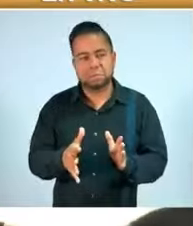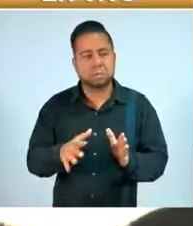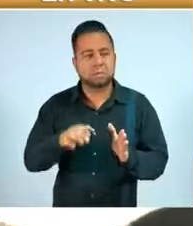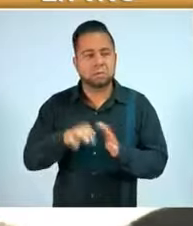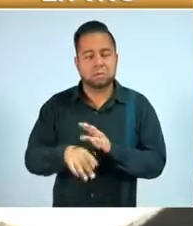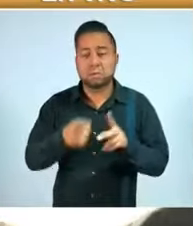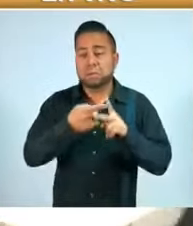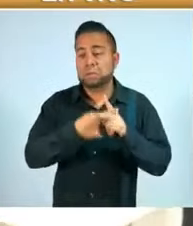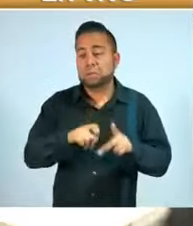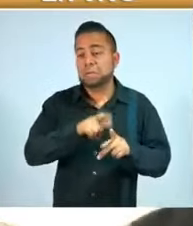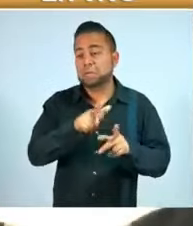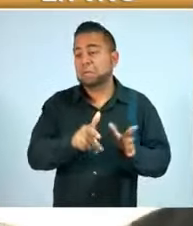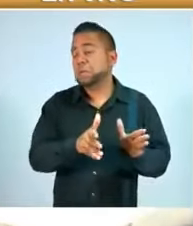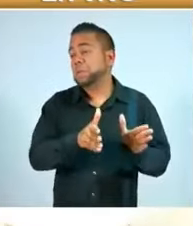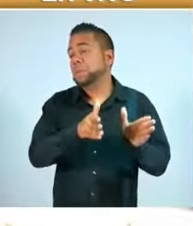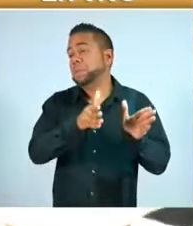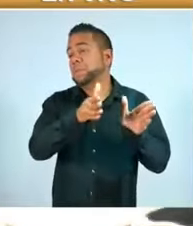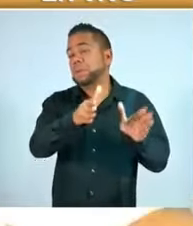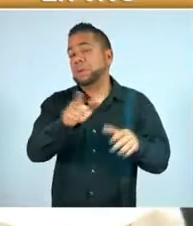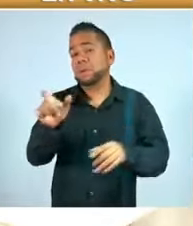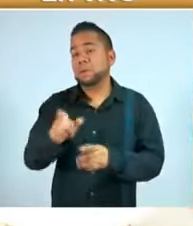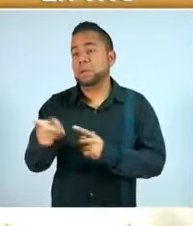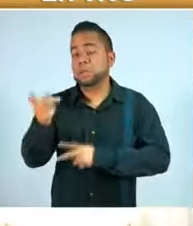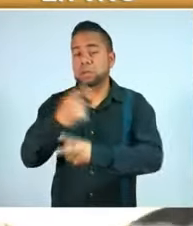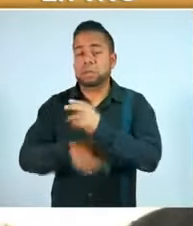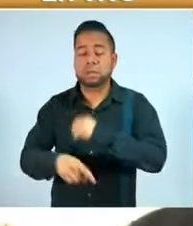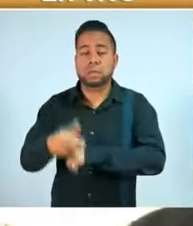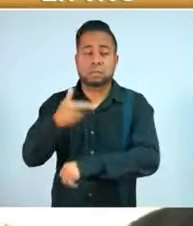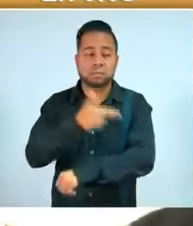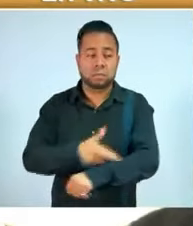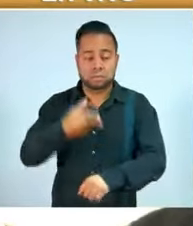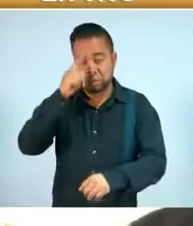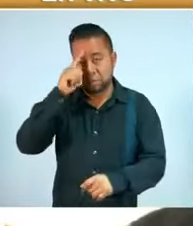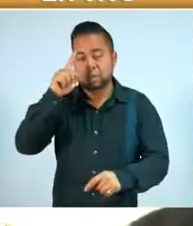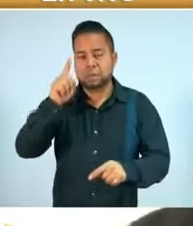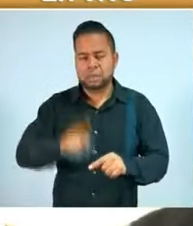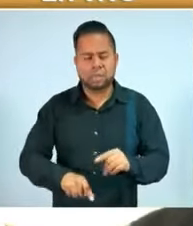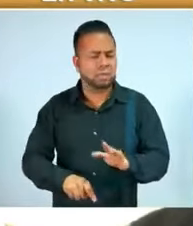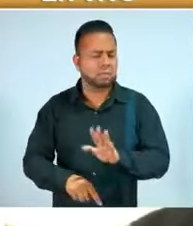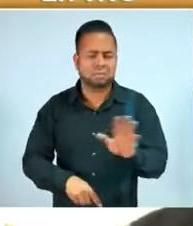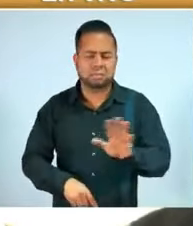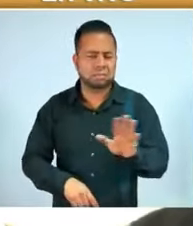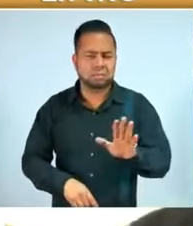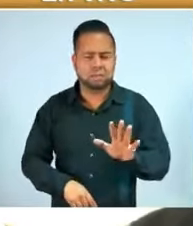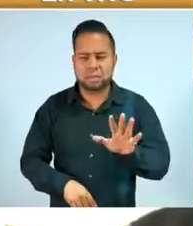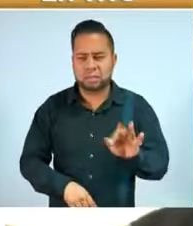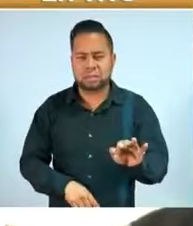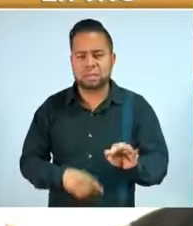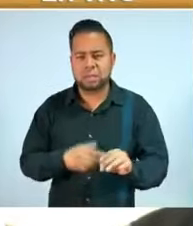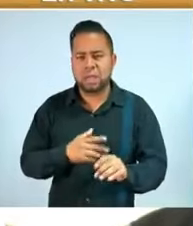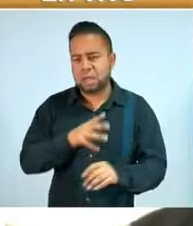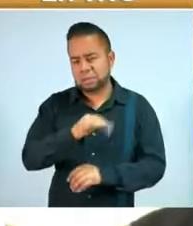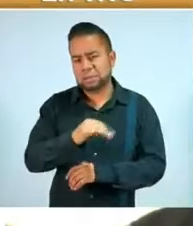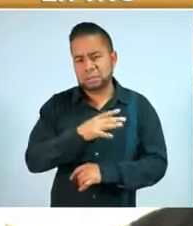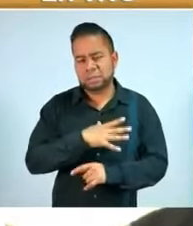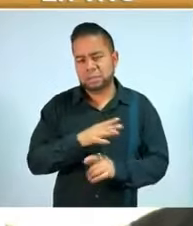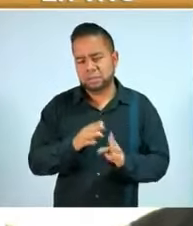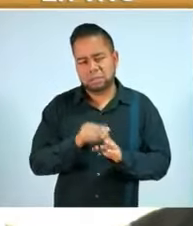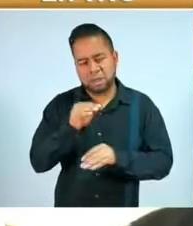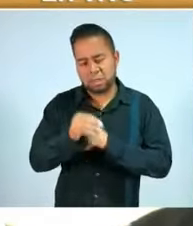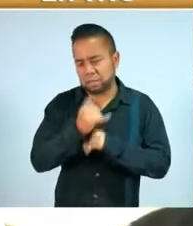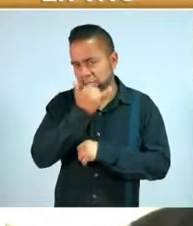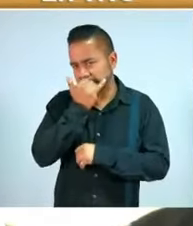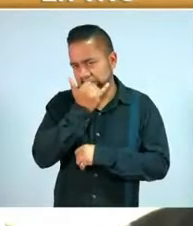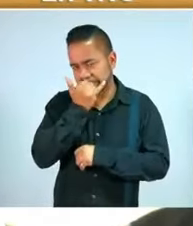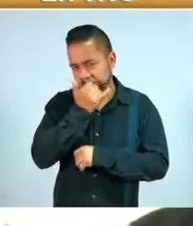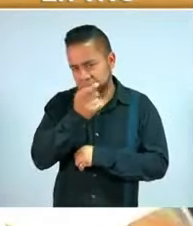sería como el hecho de inicia y dejamos ahí una carpeta porque cuando venga el proceso hay que quitar a alguien. Creo que eso es parte de una construcción y una narrativa totalmente